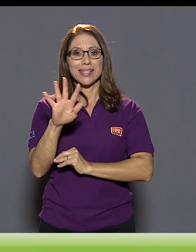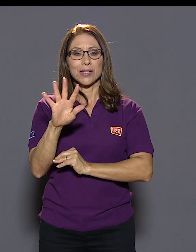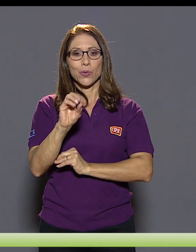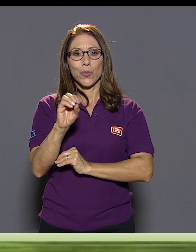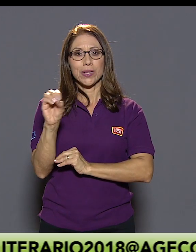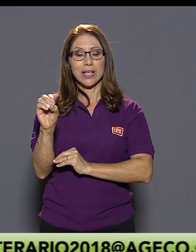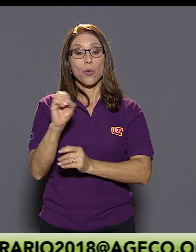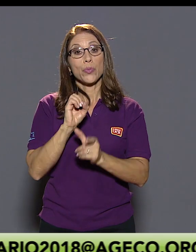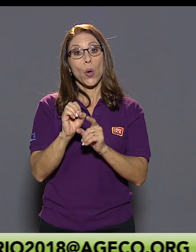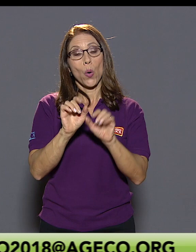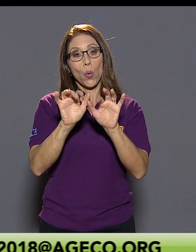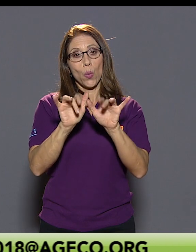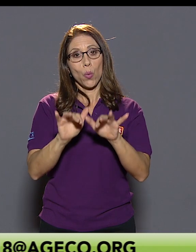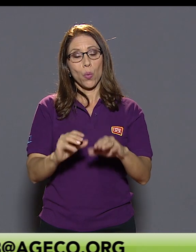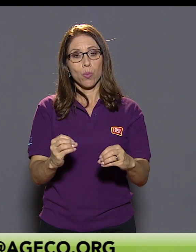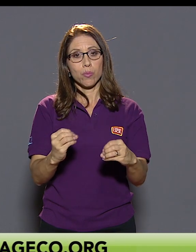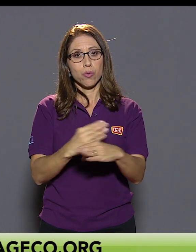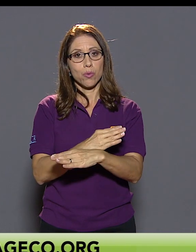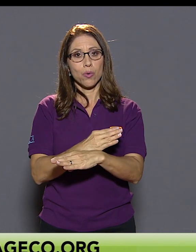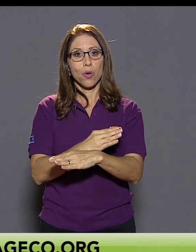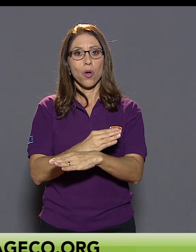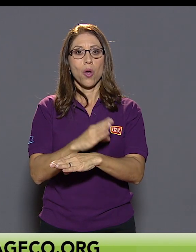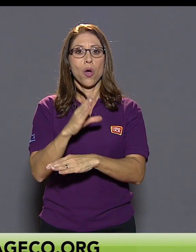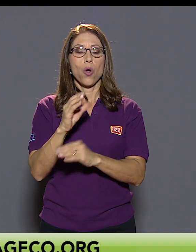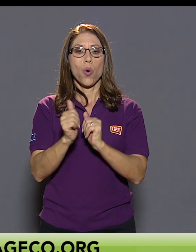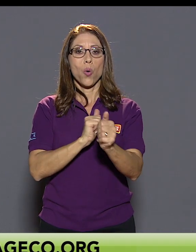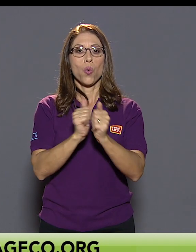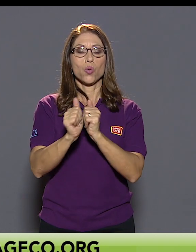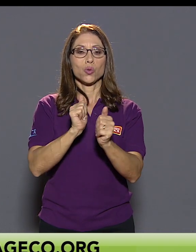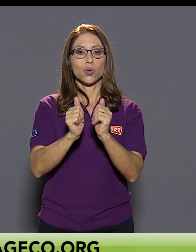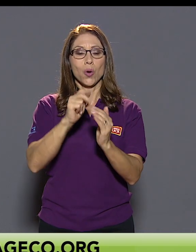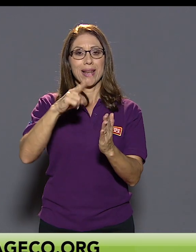2542-4500 o escribiendo un correo electrónico a